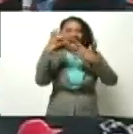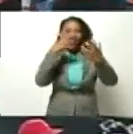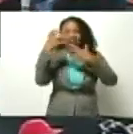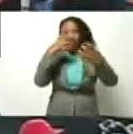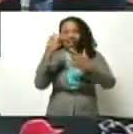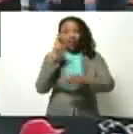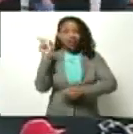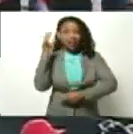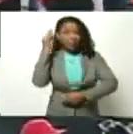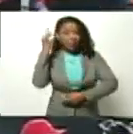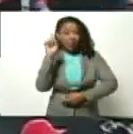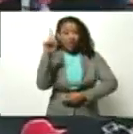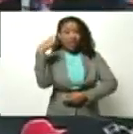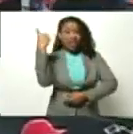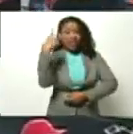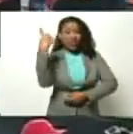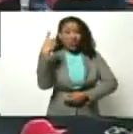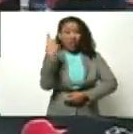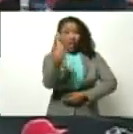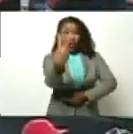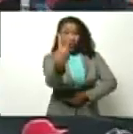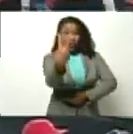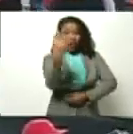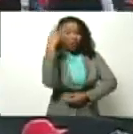eso es un abrazo